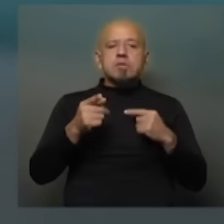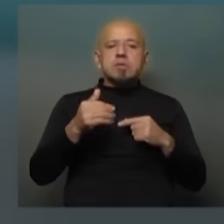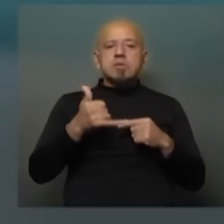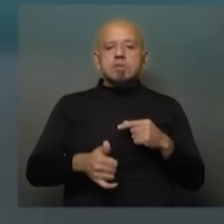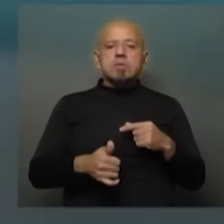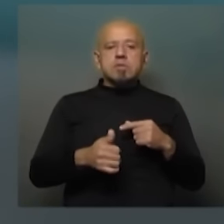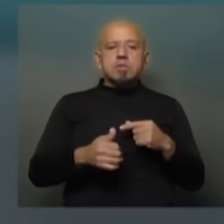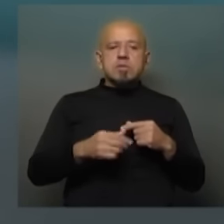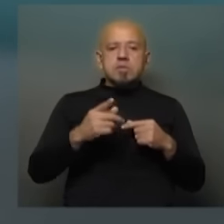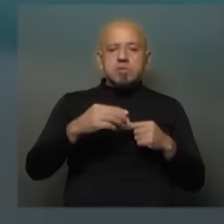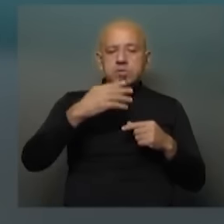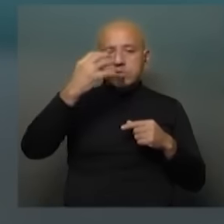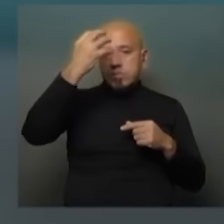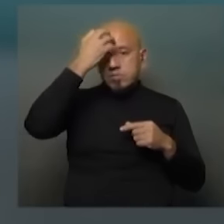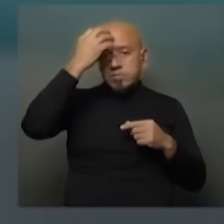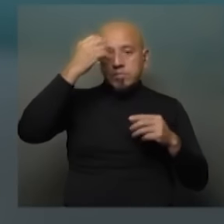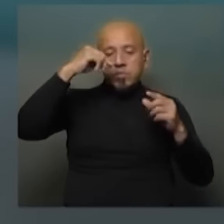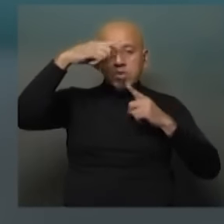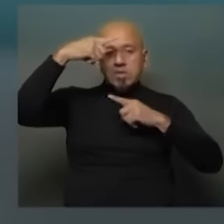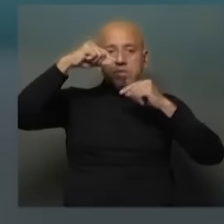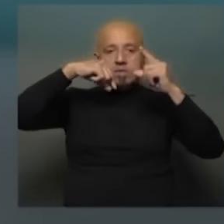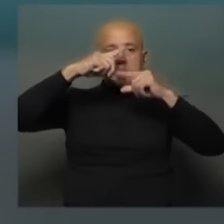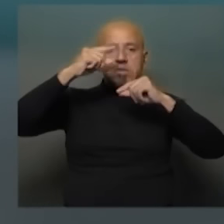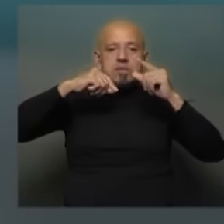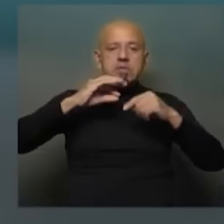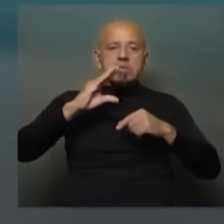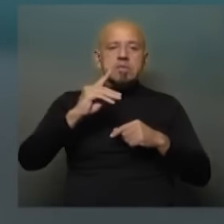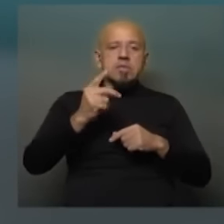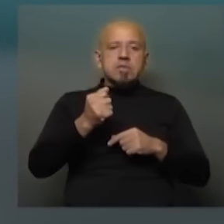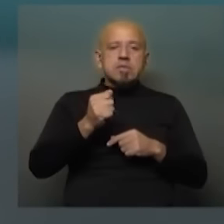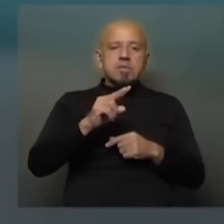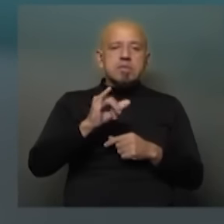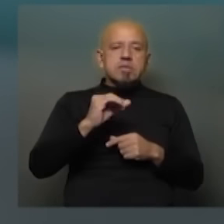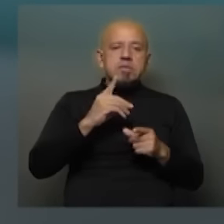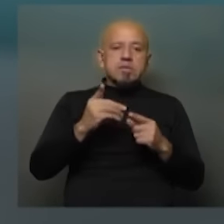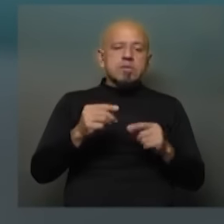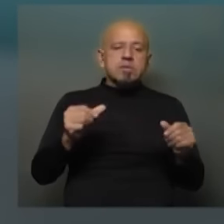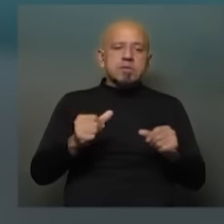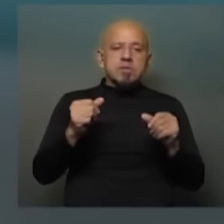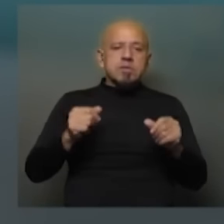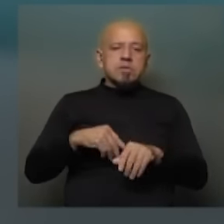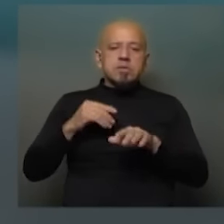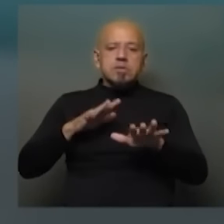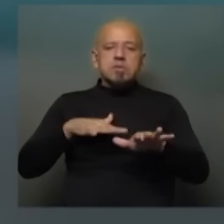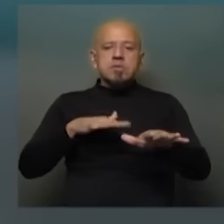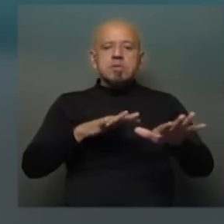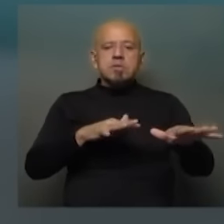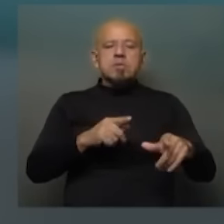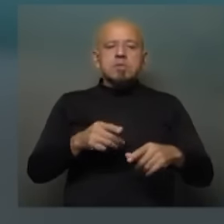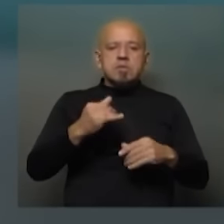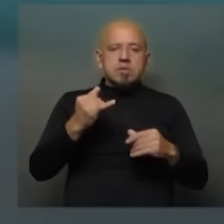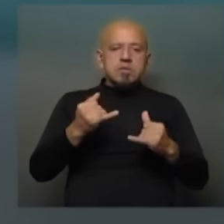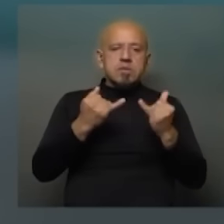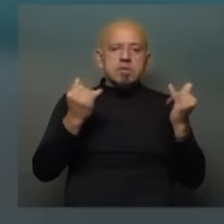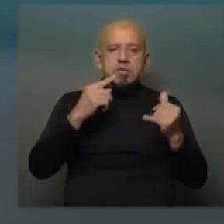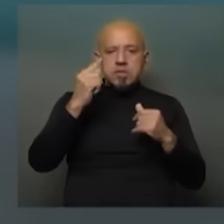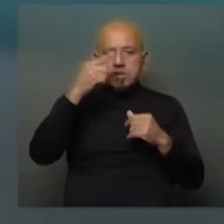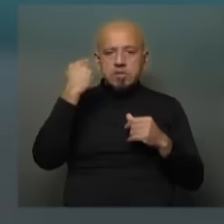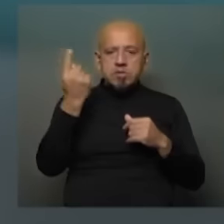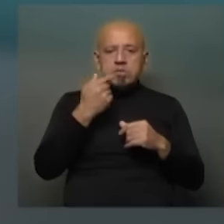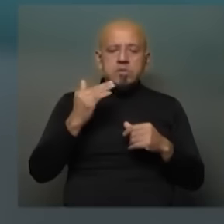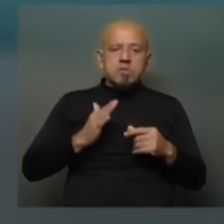tenía aparte en la frente una estrella de David durante la reciente marcha realizada en el centro de Montevideo por el Día Internacional de las Mujeres. Y